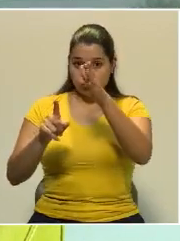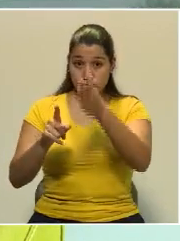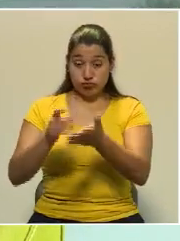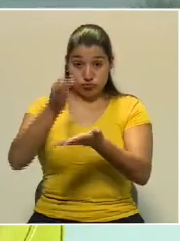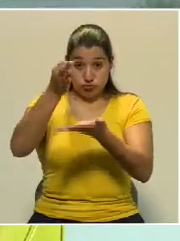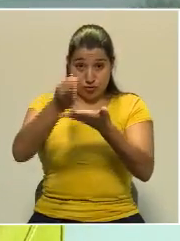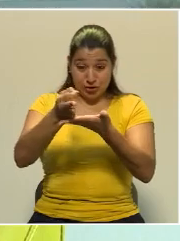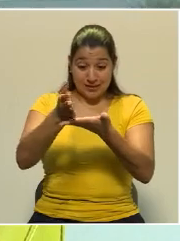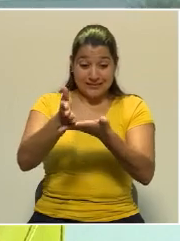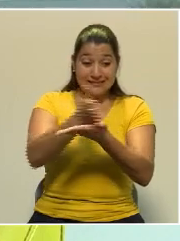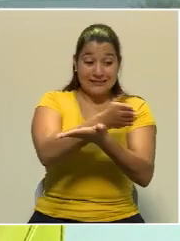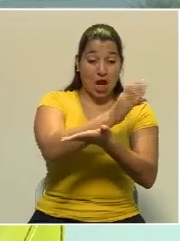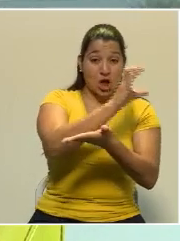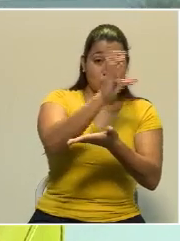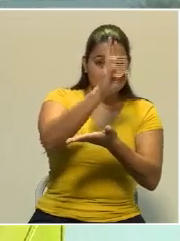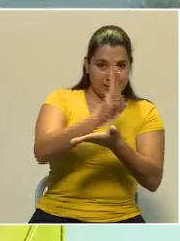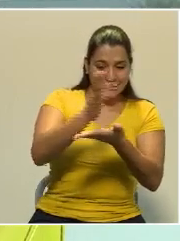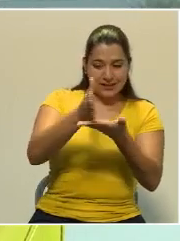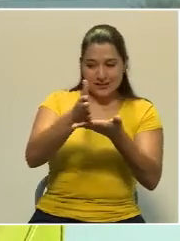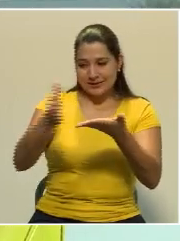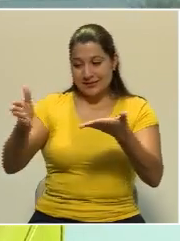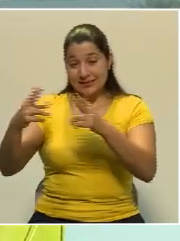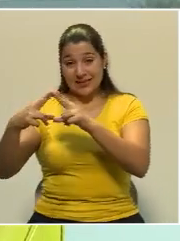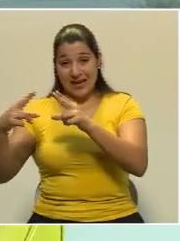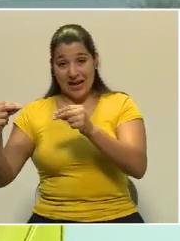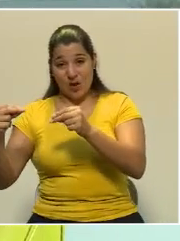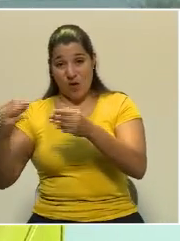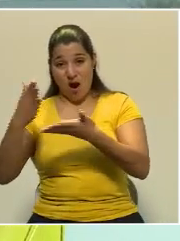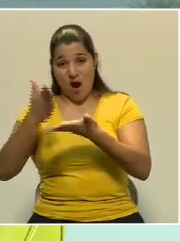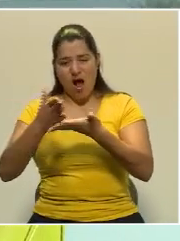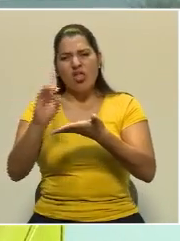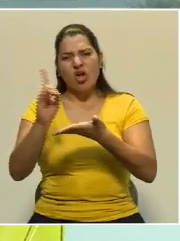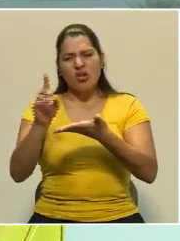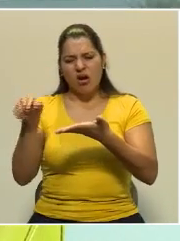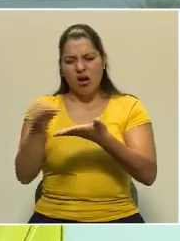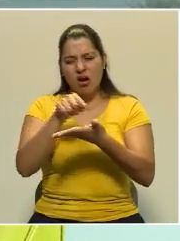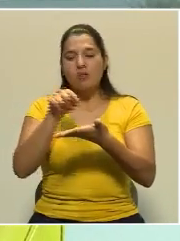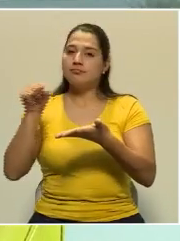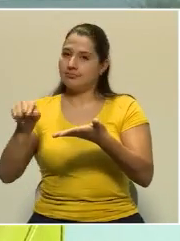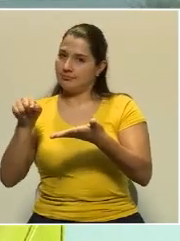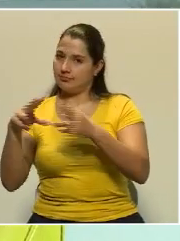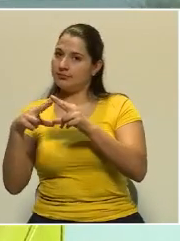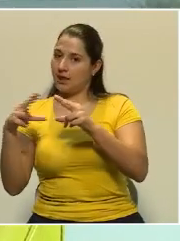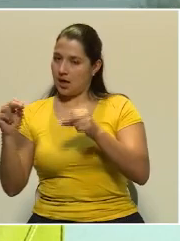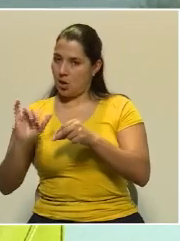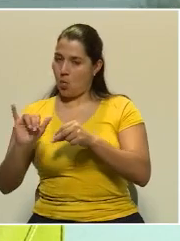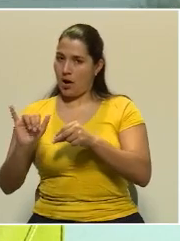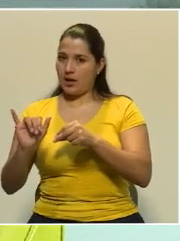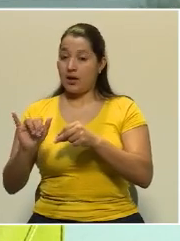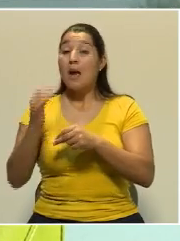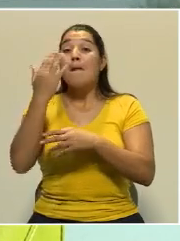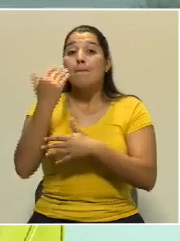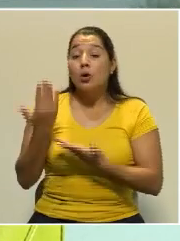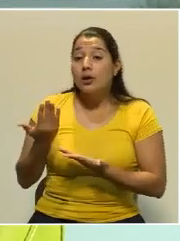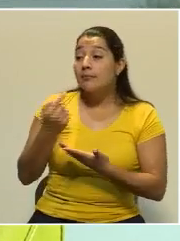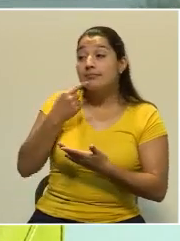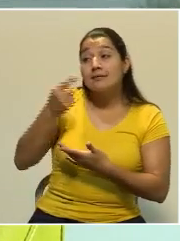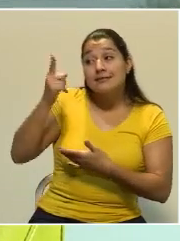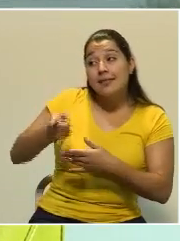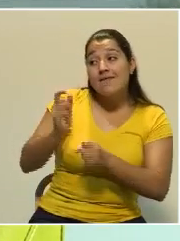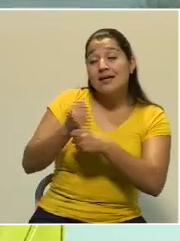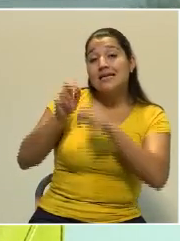ellos, quienes no han podido ingresar a su país debido a que su gobierno les pide una prueba de COVID antes de hacerlo. Estas personas